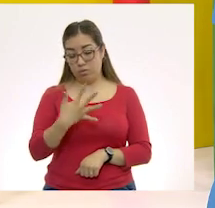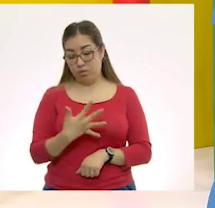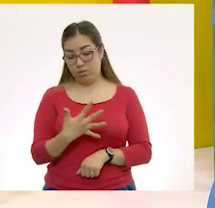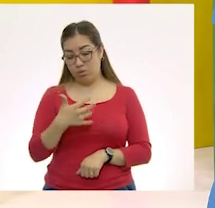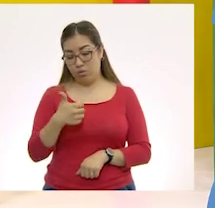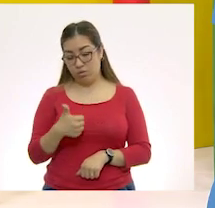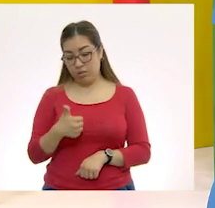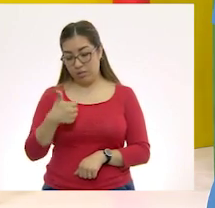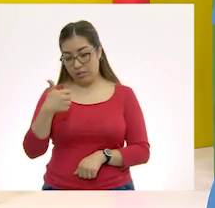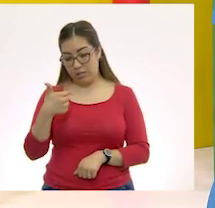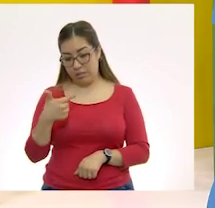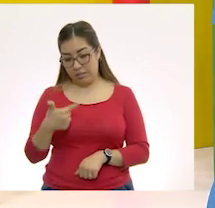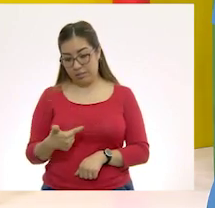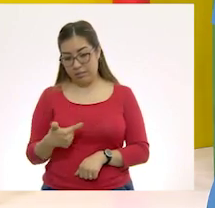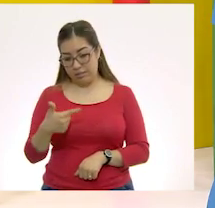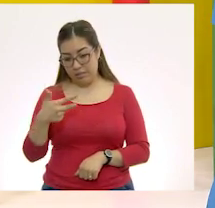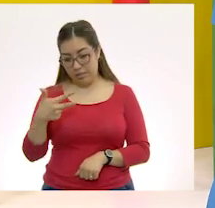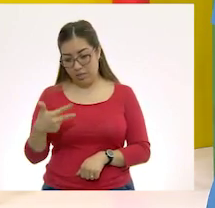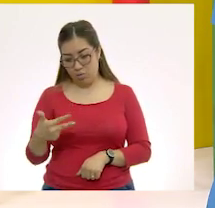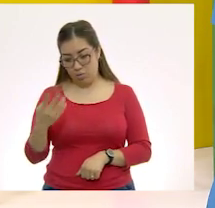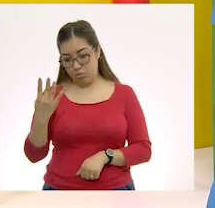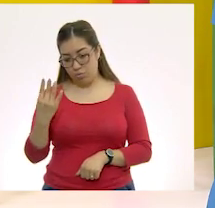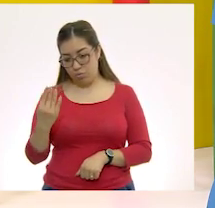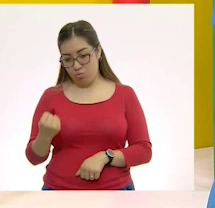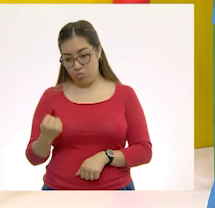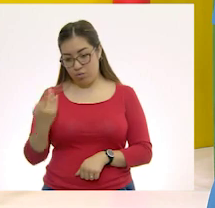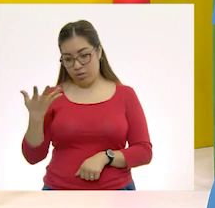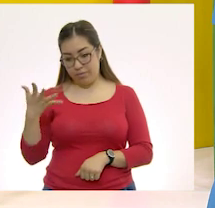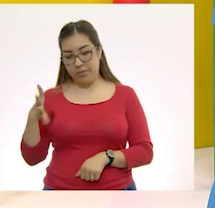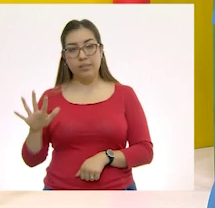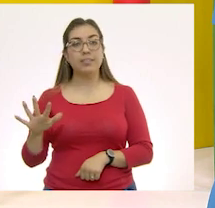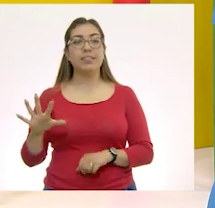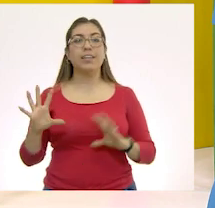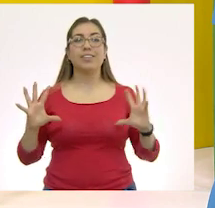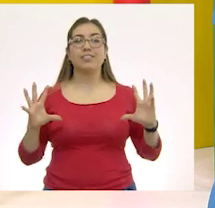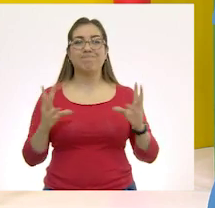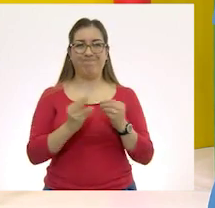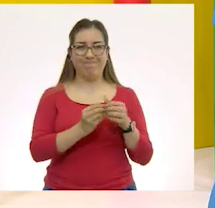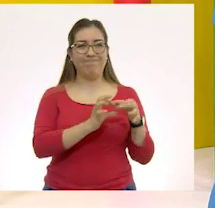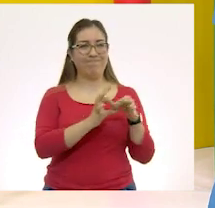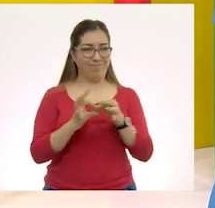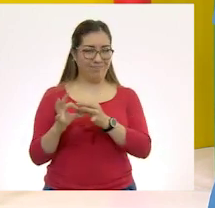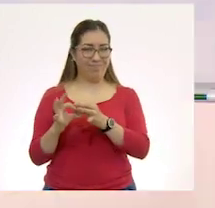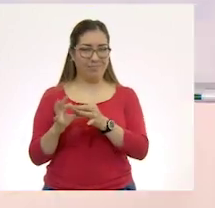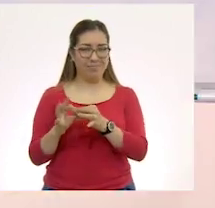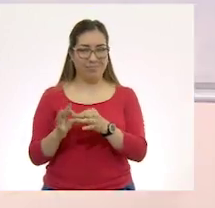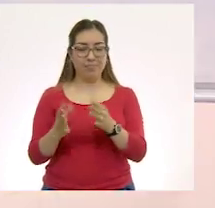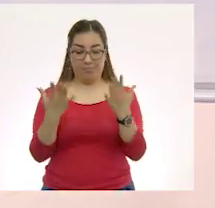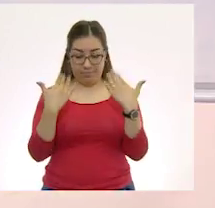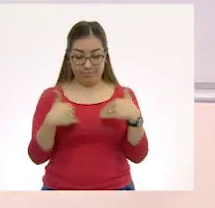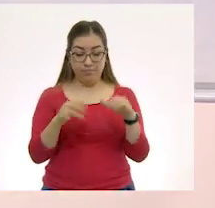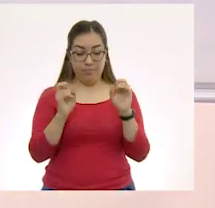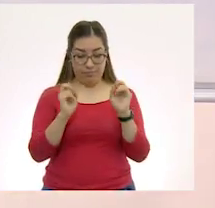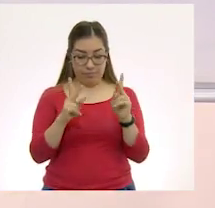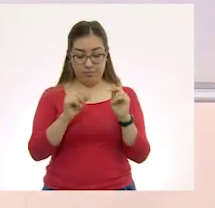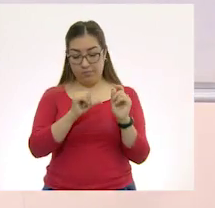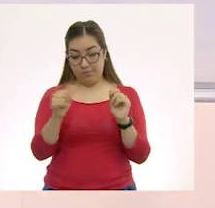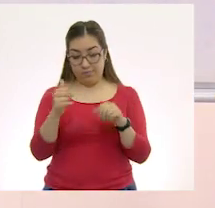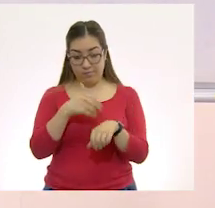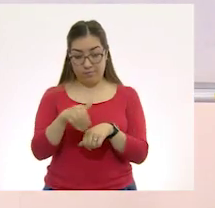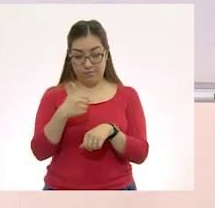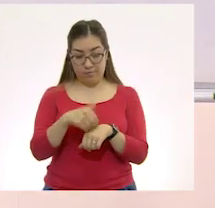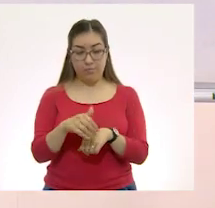5 6 7 8 9 y 10 10 el siguiente número es